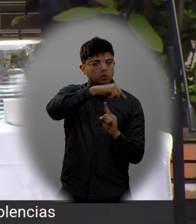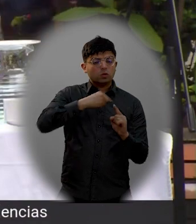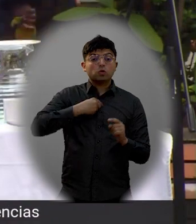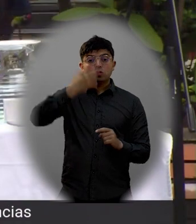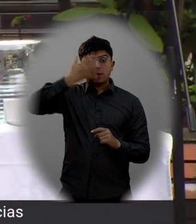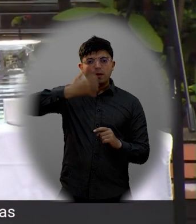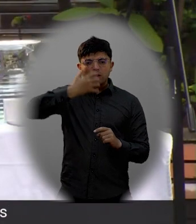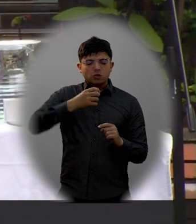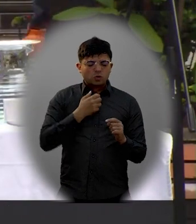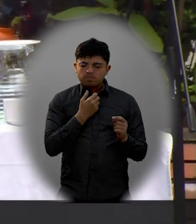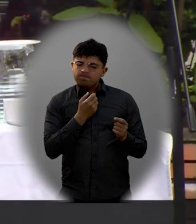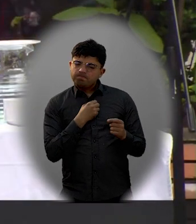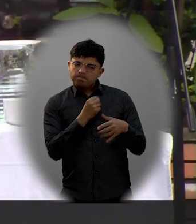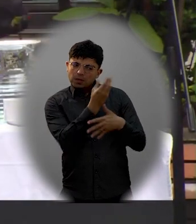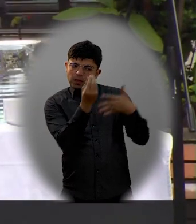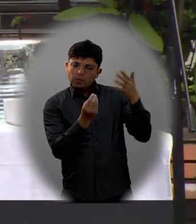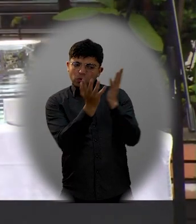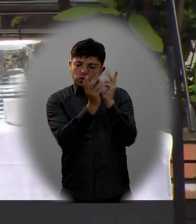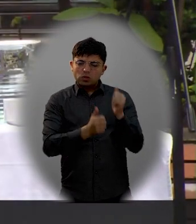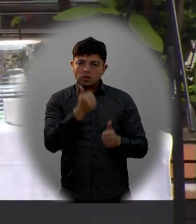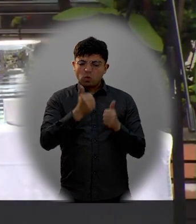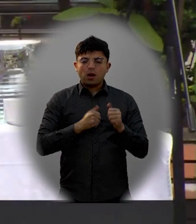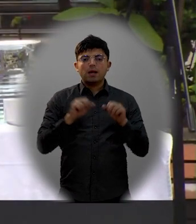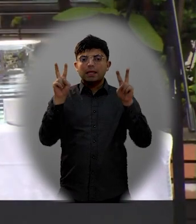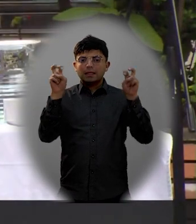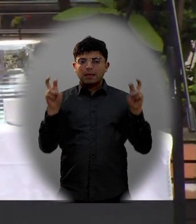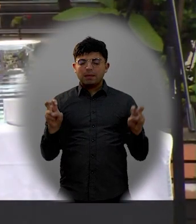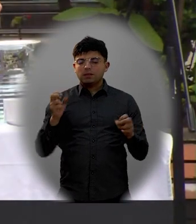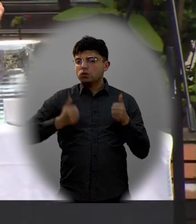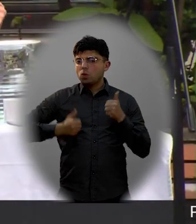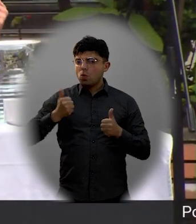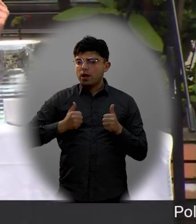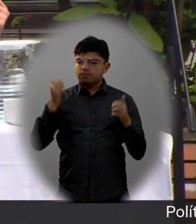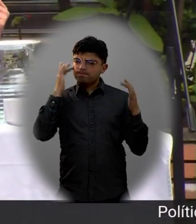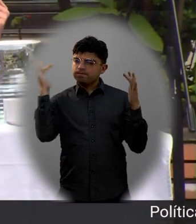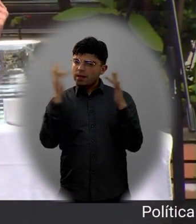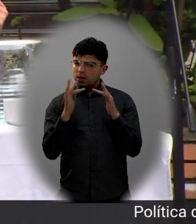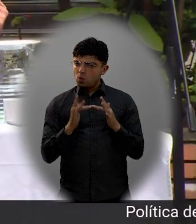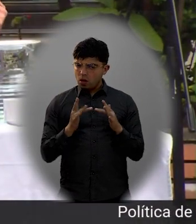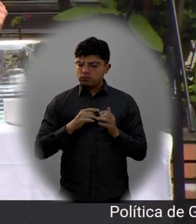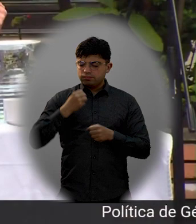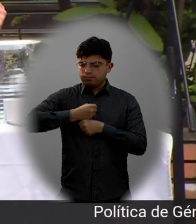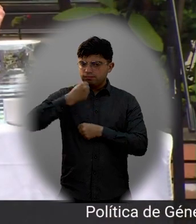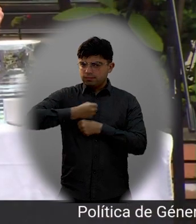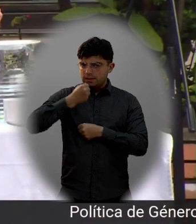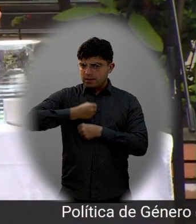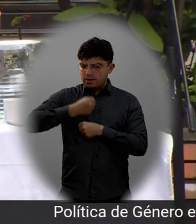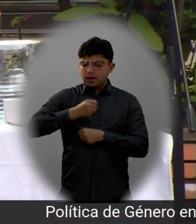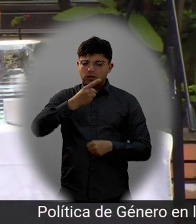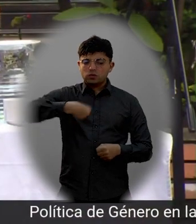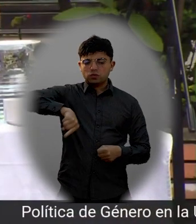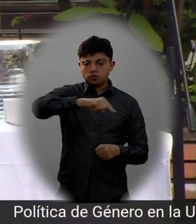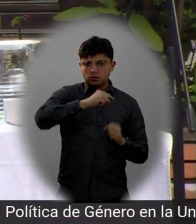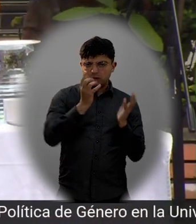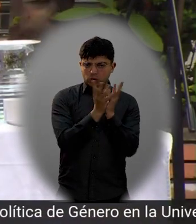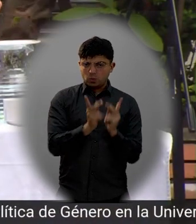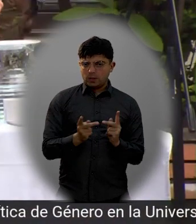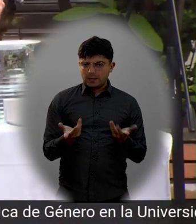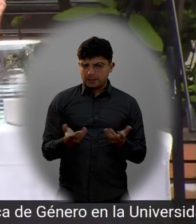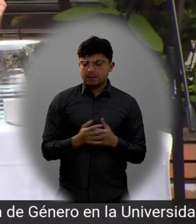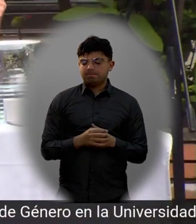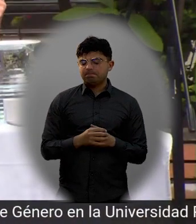estamos pensando, cuáles son los contenidos que creemos que son los apropiados para trabajar con nuestros estudiantes.